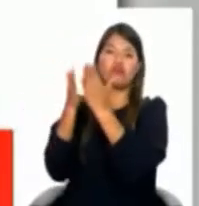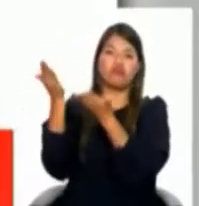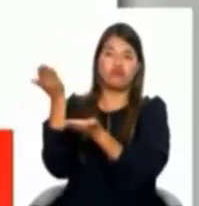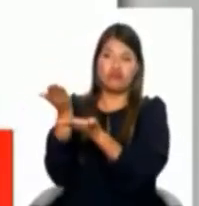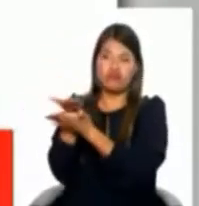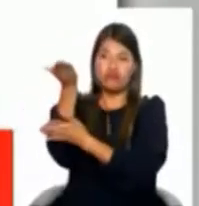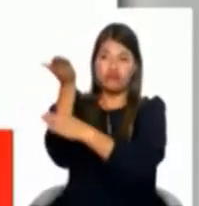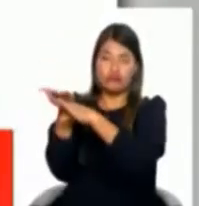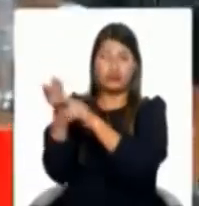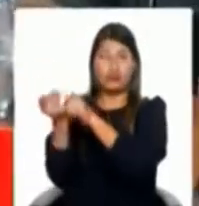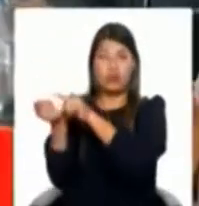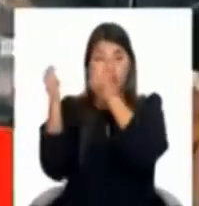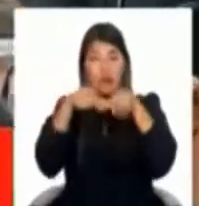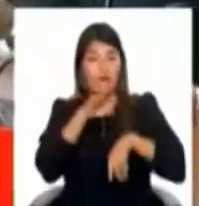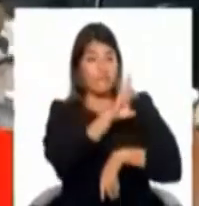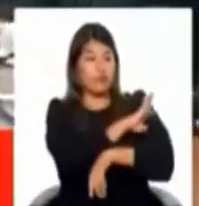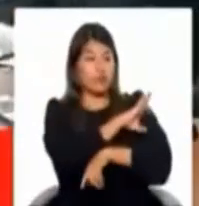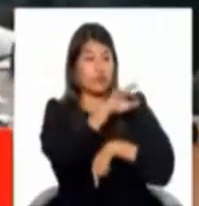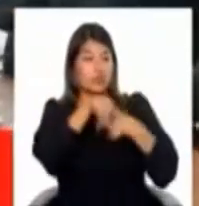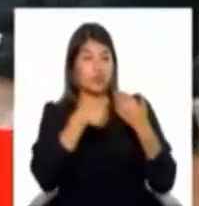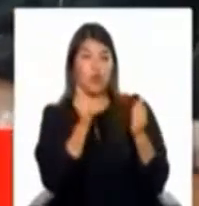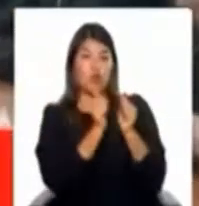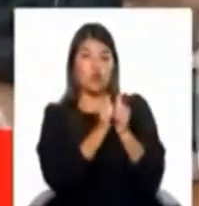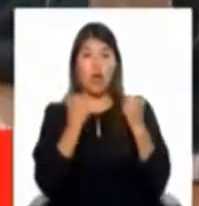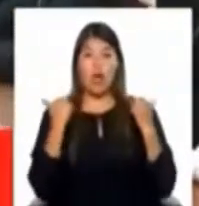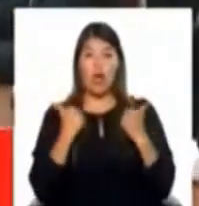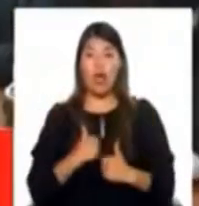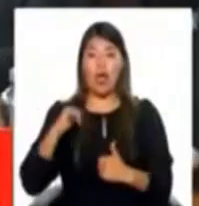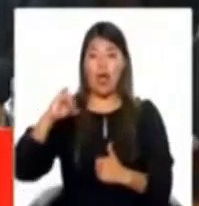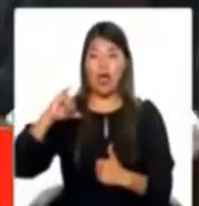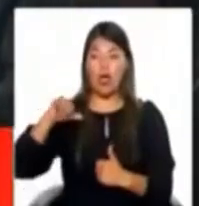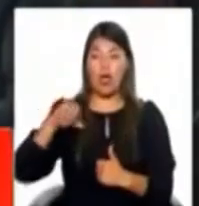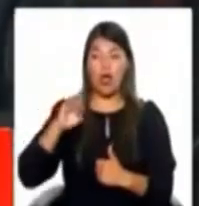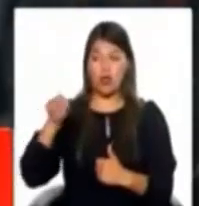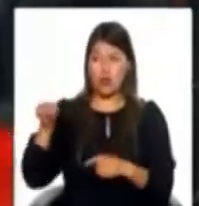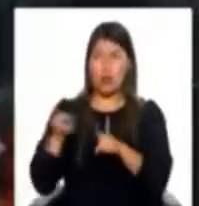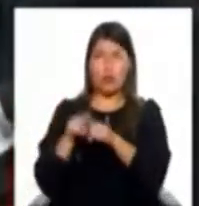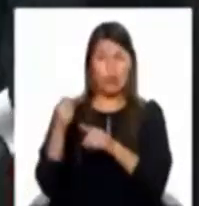por acudir al Congreso con Del Castillo, quien es investigado por la Fiscalía.